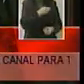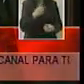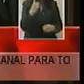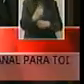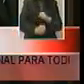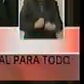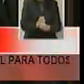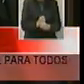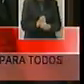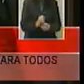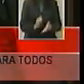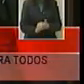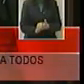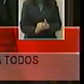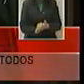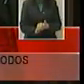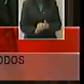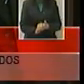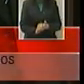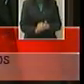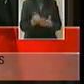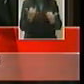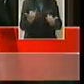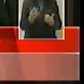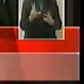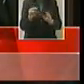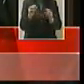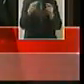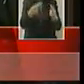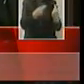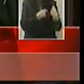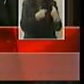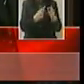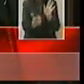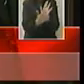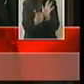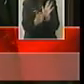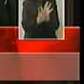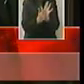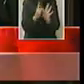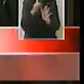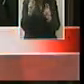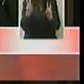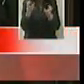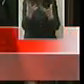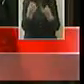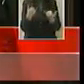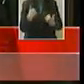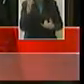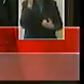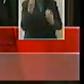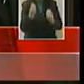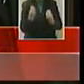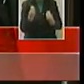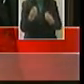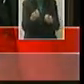año. Entonces, este incumplimiento de la ley es uno de los temas que queremos escuchar. ¿Por qué se